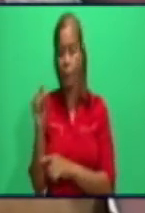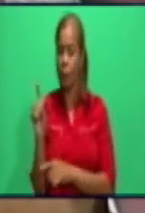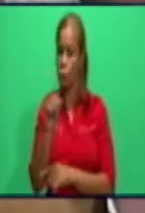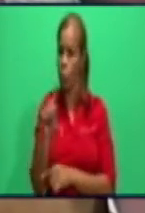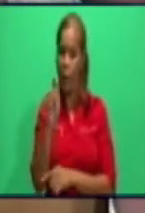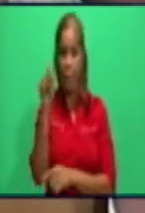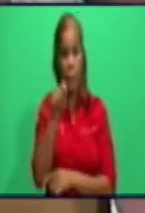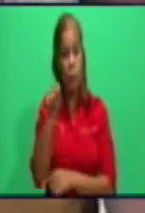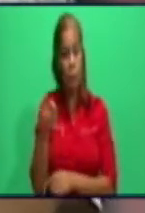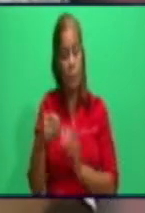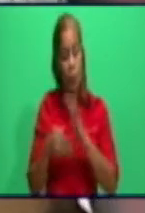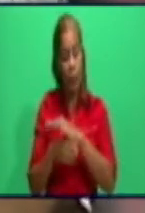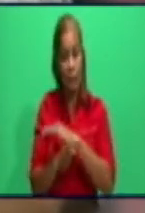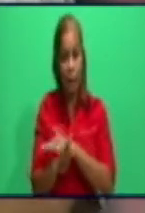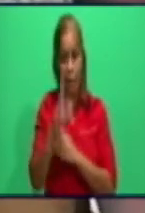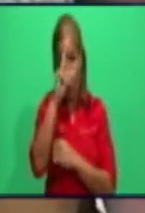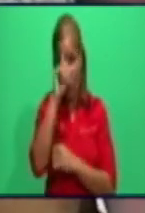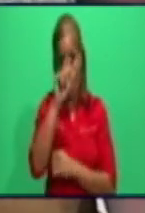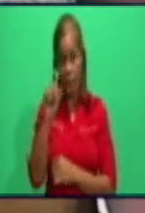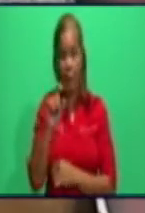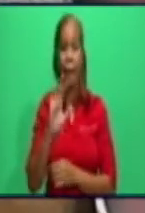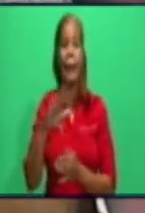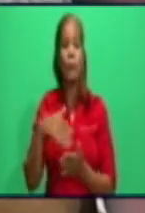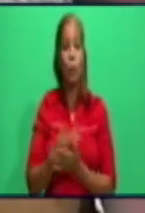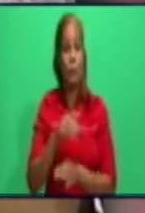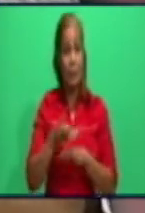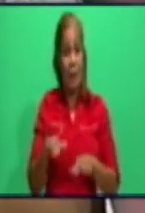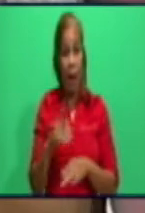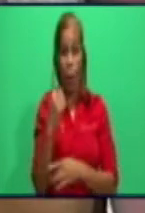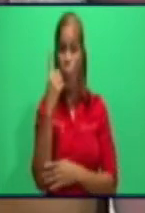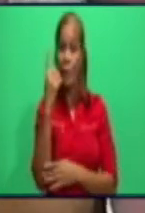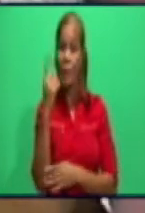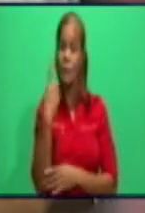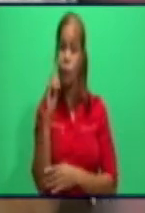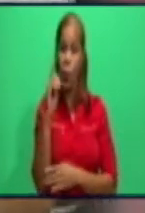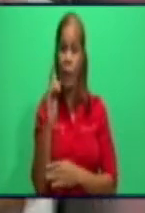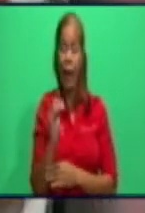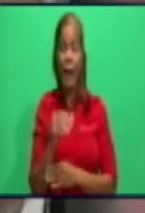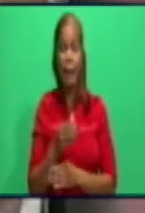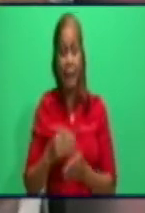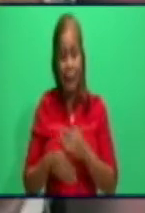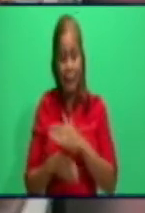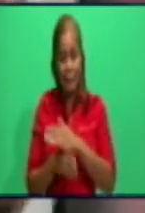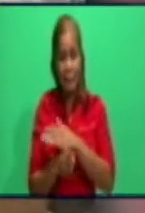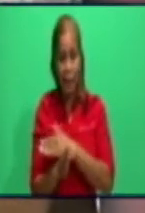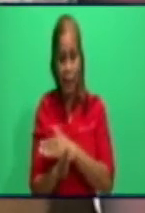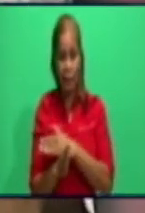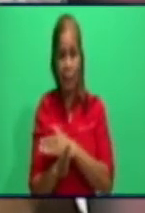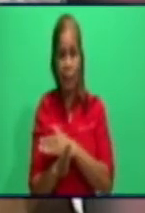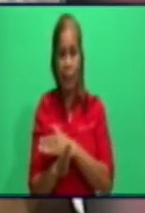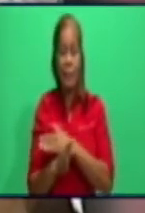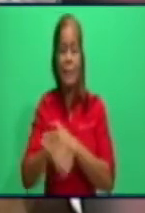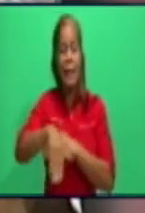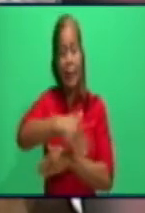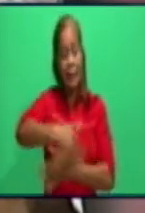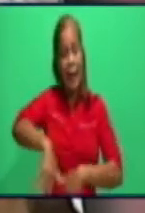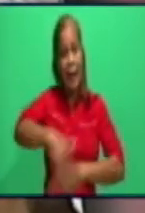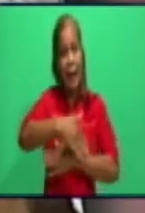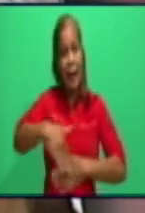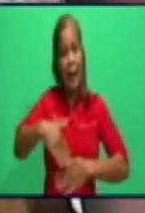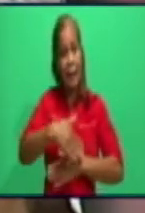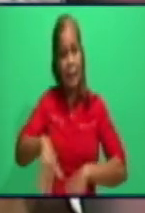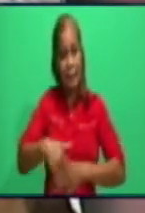institución. Y ya hoy se queda con una sola entrada, por lo menos mientras dure la pandemia, que es la que está en la carretera central vía Santiago